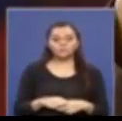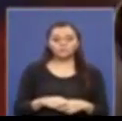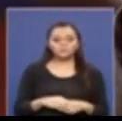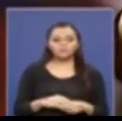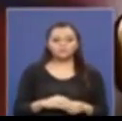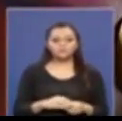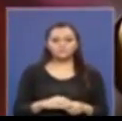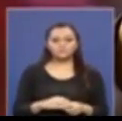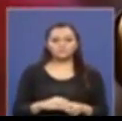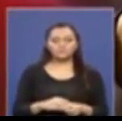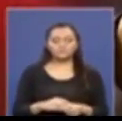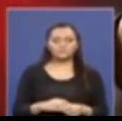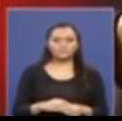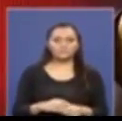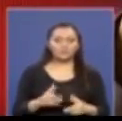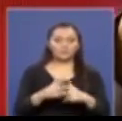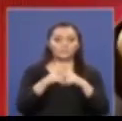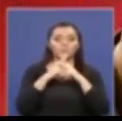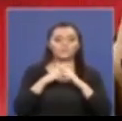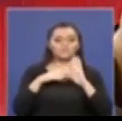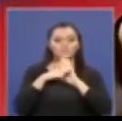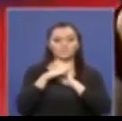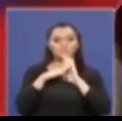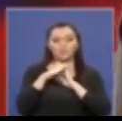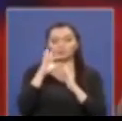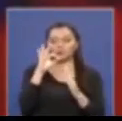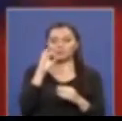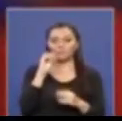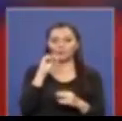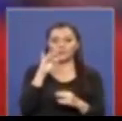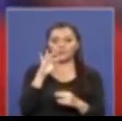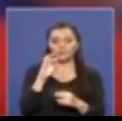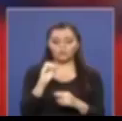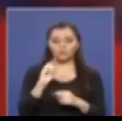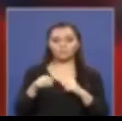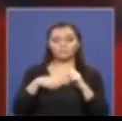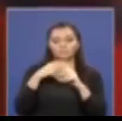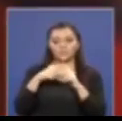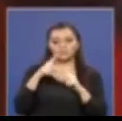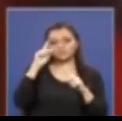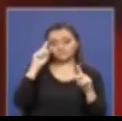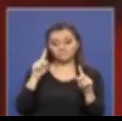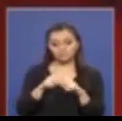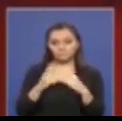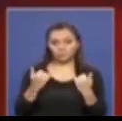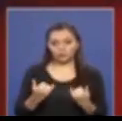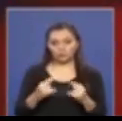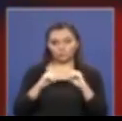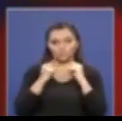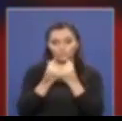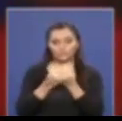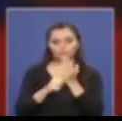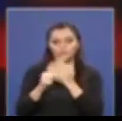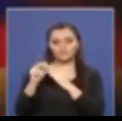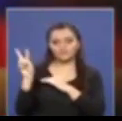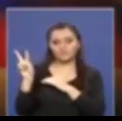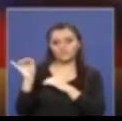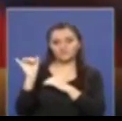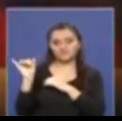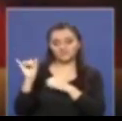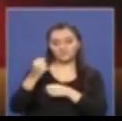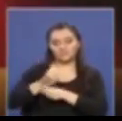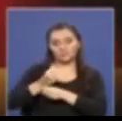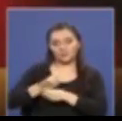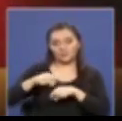la reestructuración de créditos con el Banco Nacional de Fomento y medidas muy concretas como este gabinete este fin de semana, viernes y sábado,